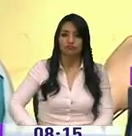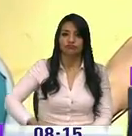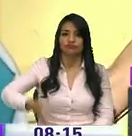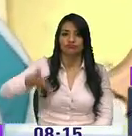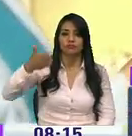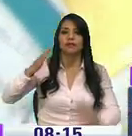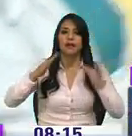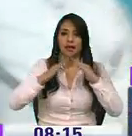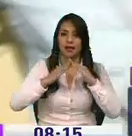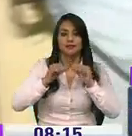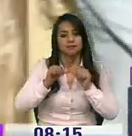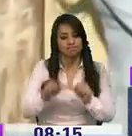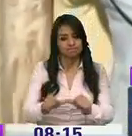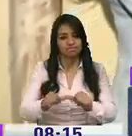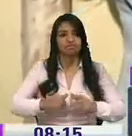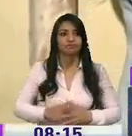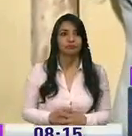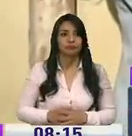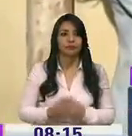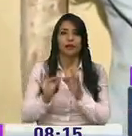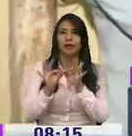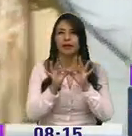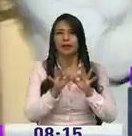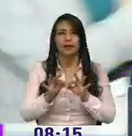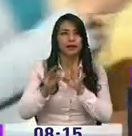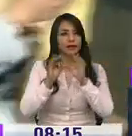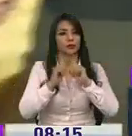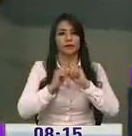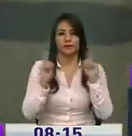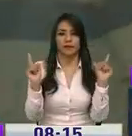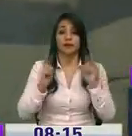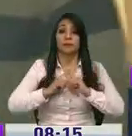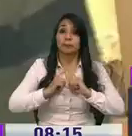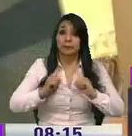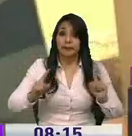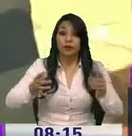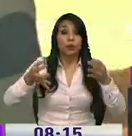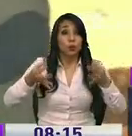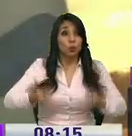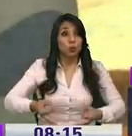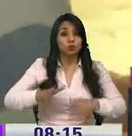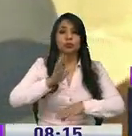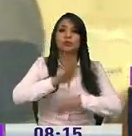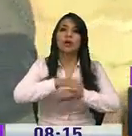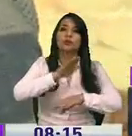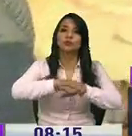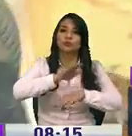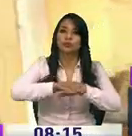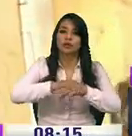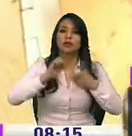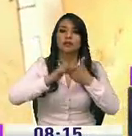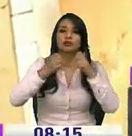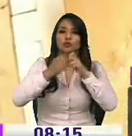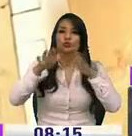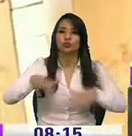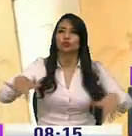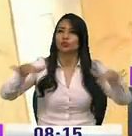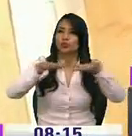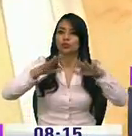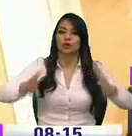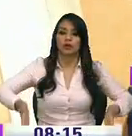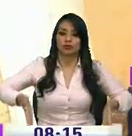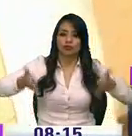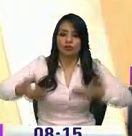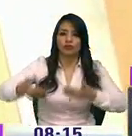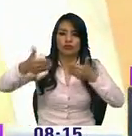vivía en esta casa hicimos buenos arreglos pero justamente por la estructura mismo que es de adobe y madera